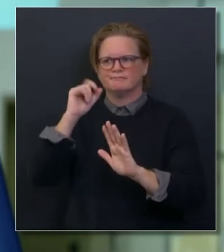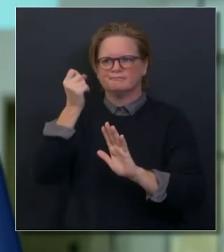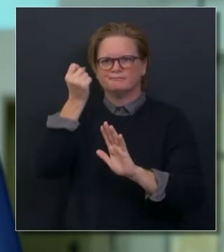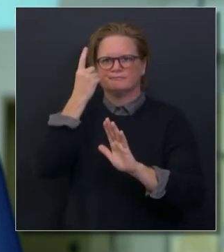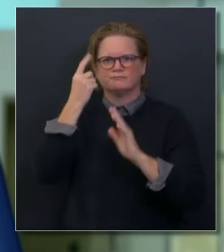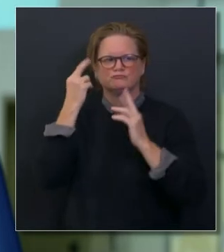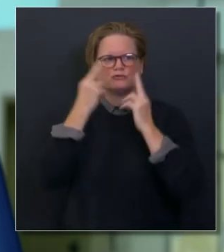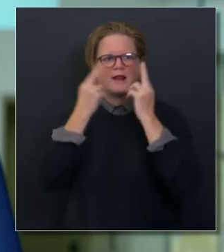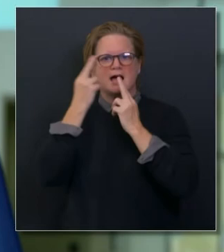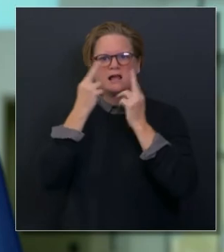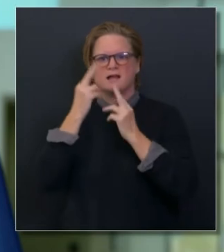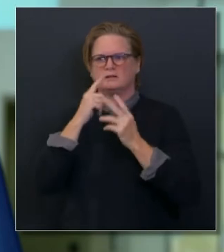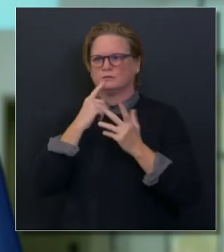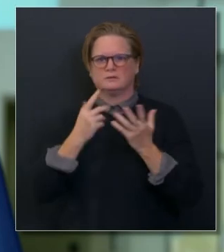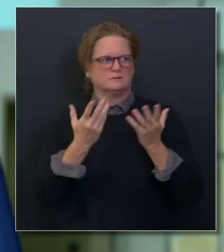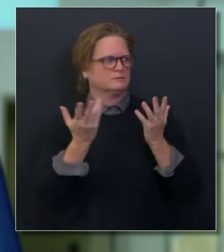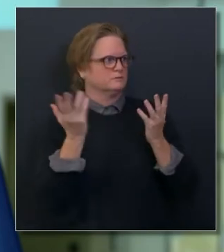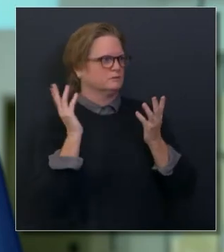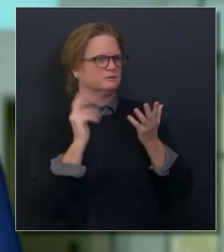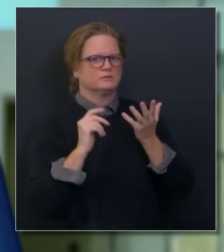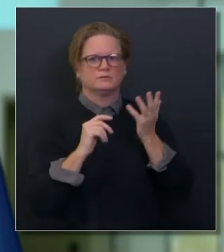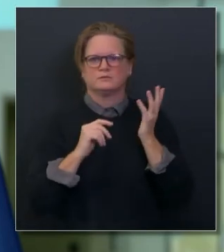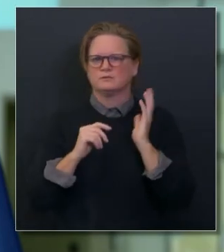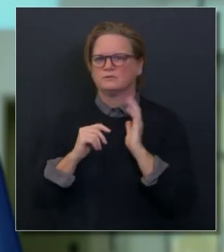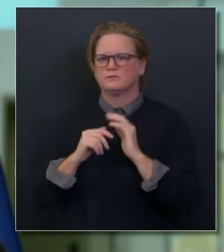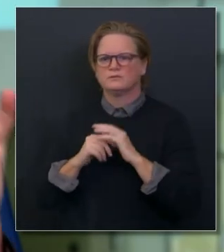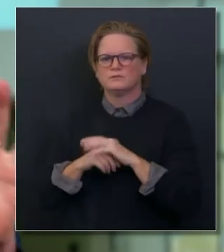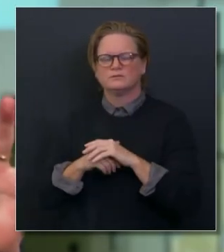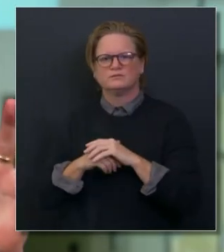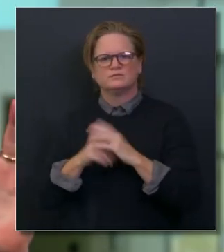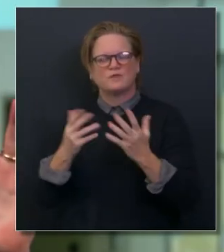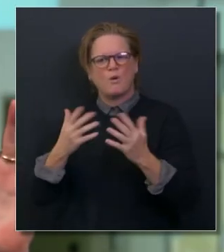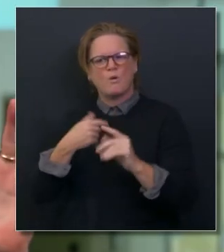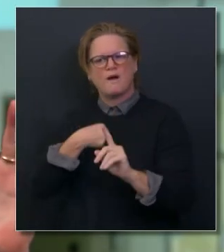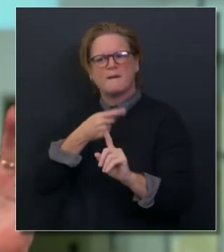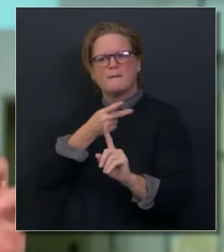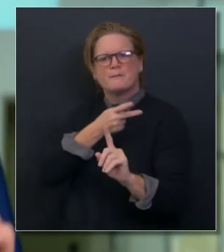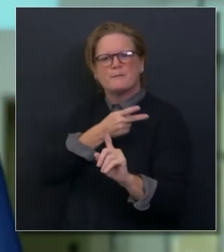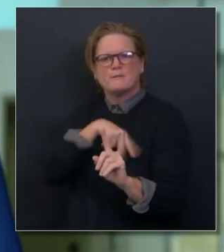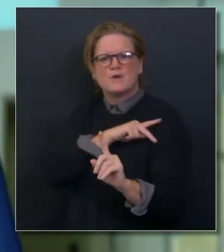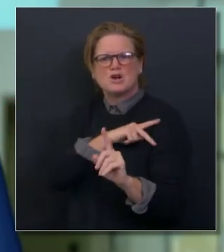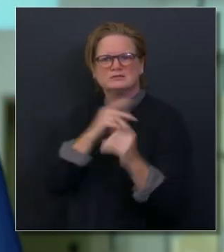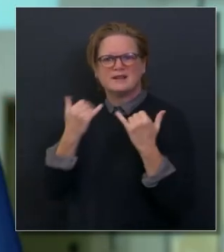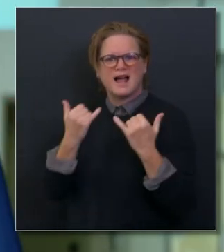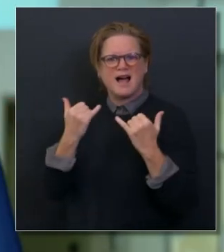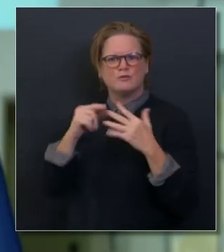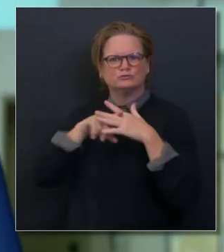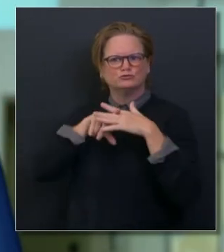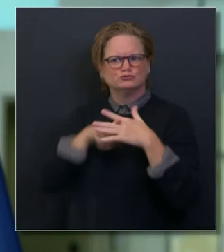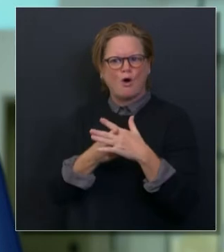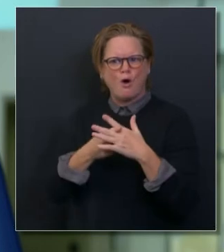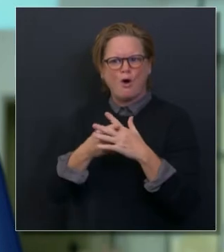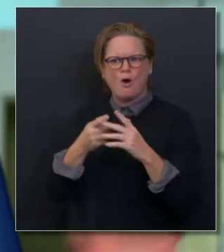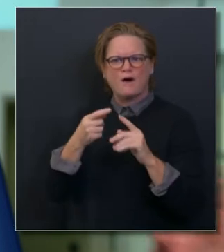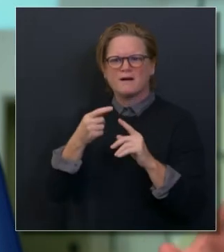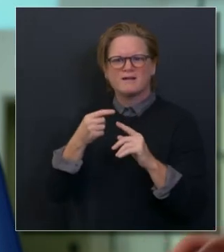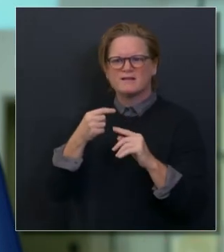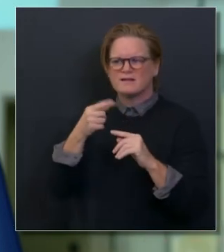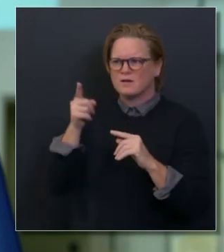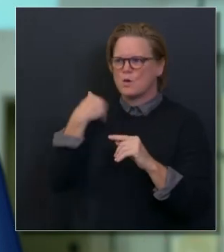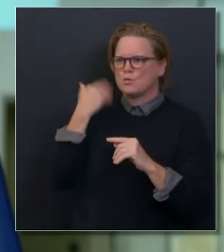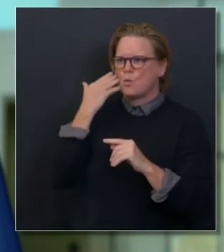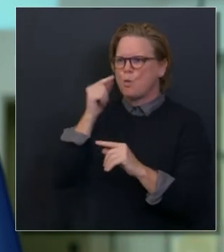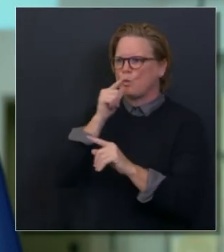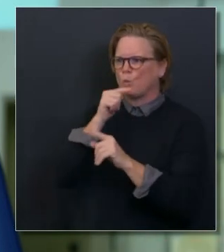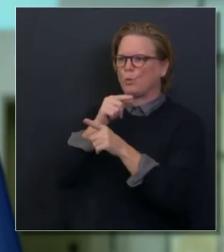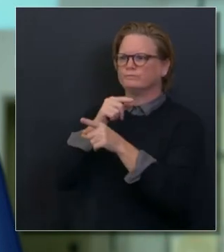La experiencia que uno vive, habiendo afectando personalmente a la persona, ya no es algo político. Ya